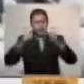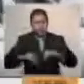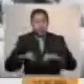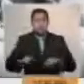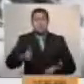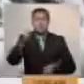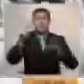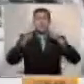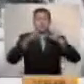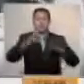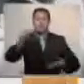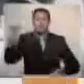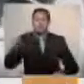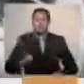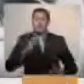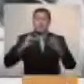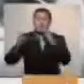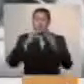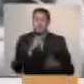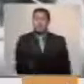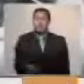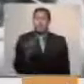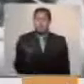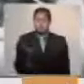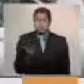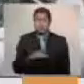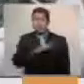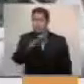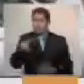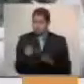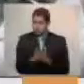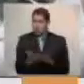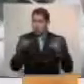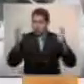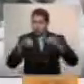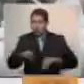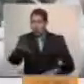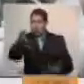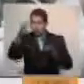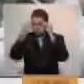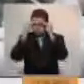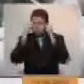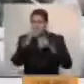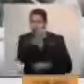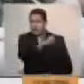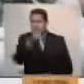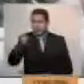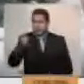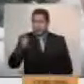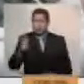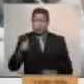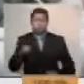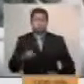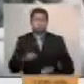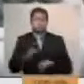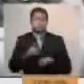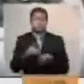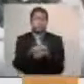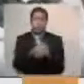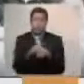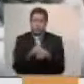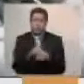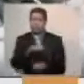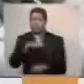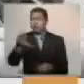del 80% del país dice que el diálogo es necesario, donde todos nos pongamos a entender, donde cada uno de nosotros que está en cargo de gobierno fuimos